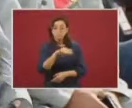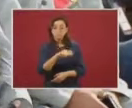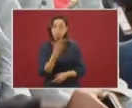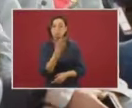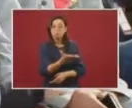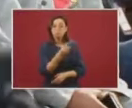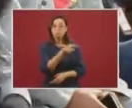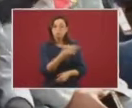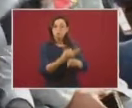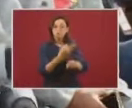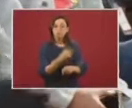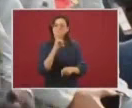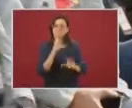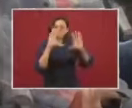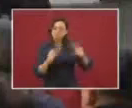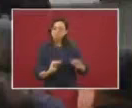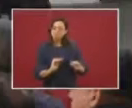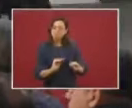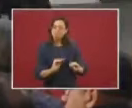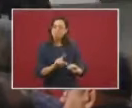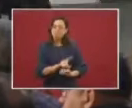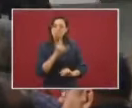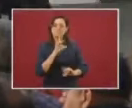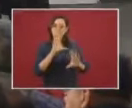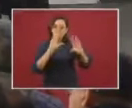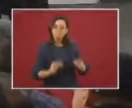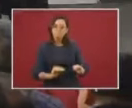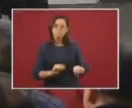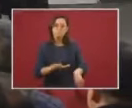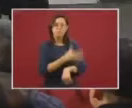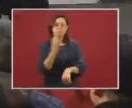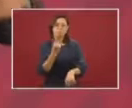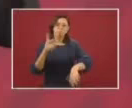no hagas uso de la palabra ahora, porque si no